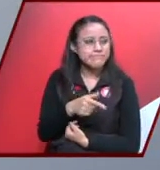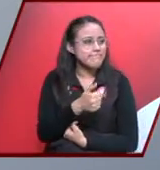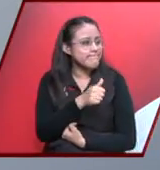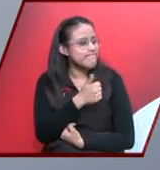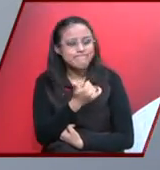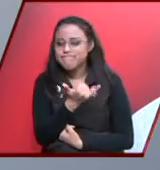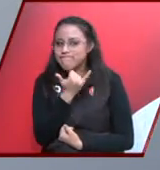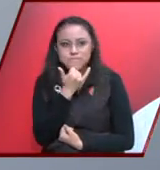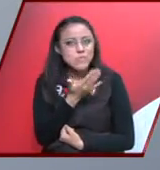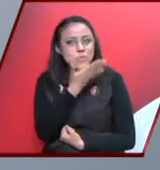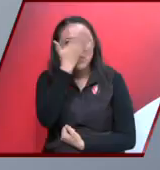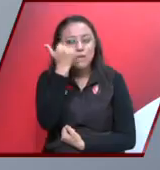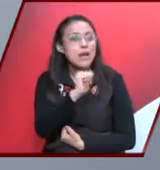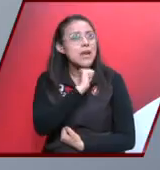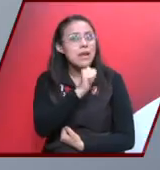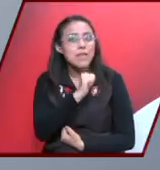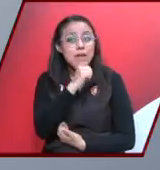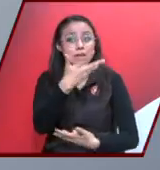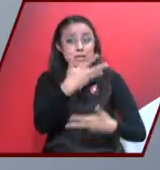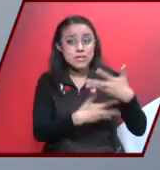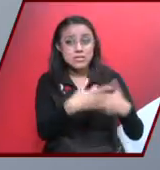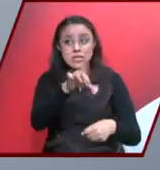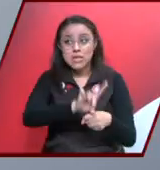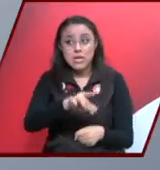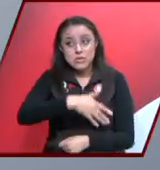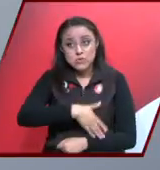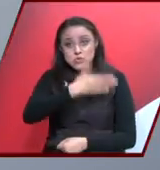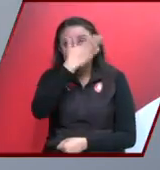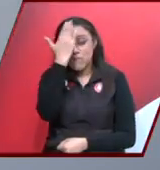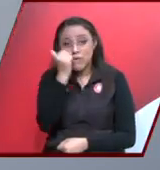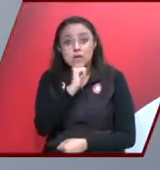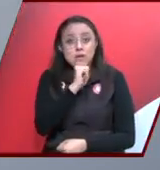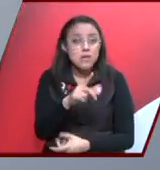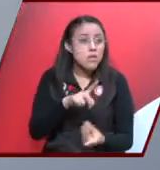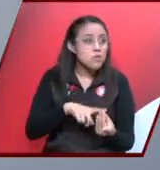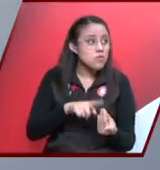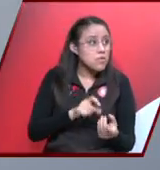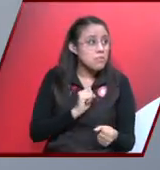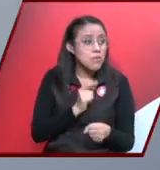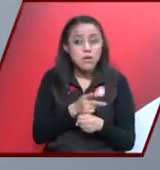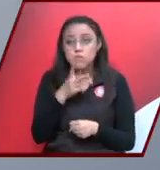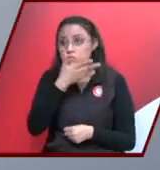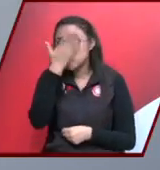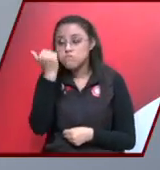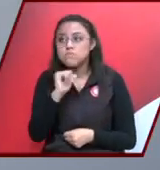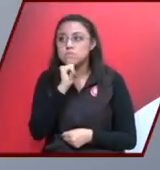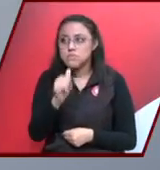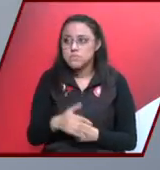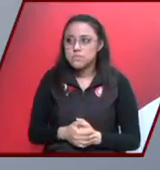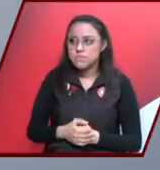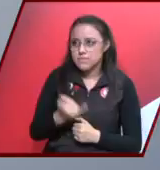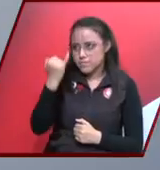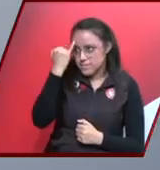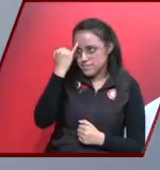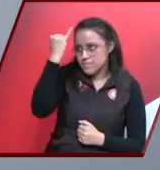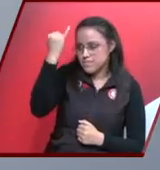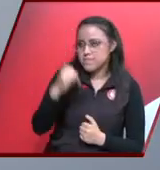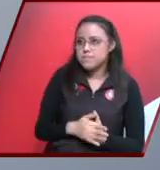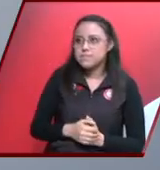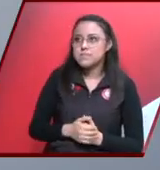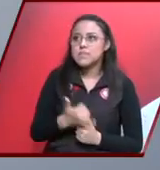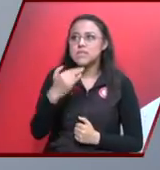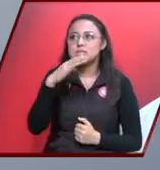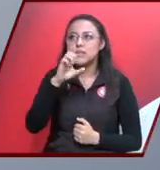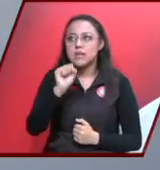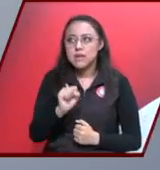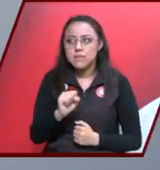él. Ya van a ser casi 15 días que no lo he visto y no sé nada de él. Se me está ocurriendo una idea muy, muy interesante. A ver,